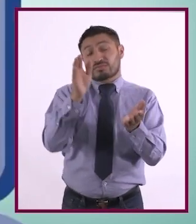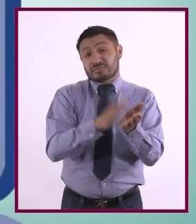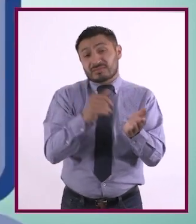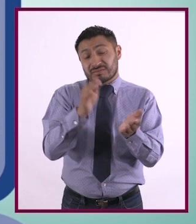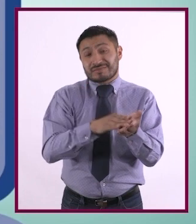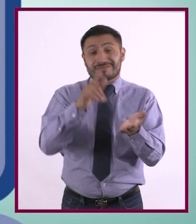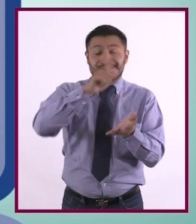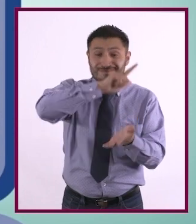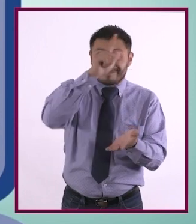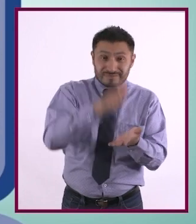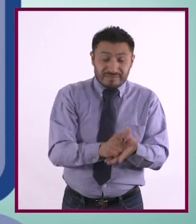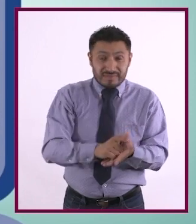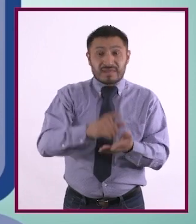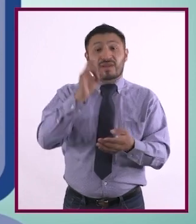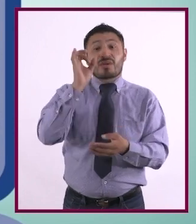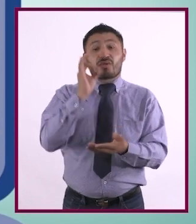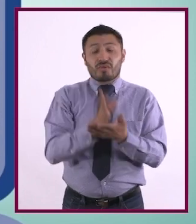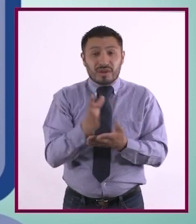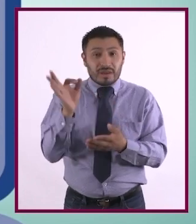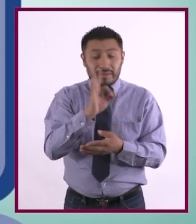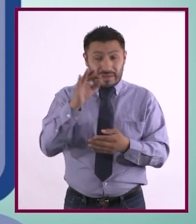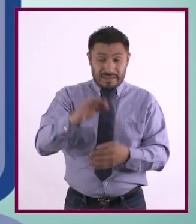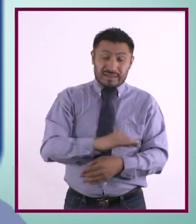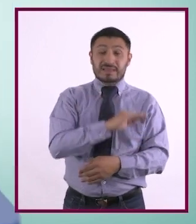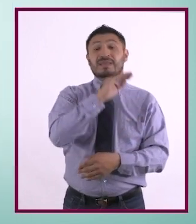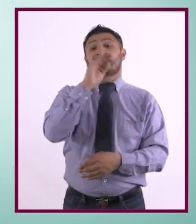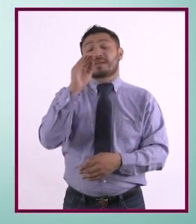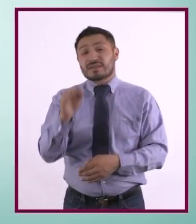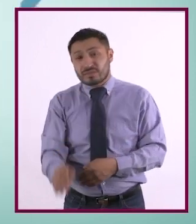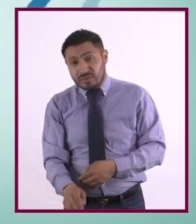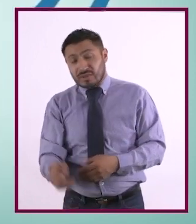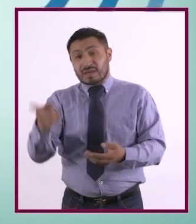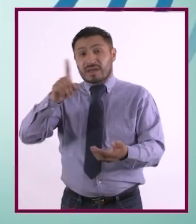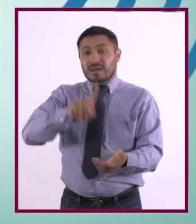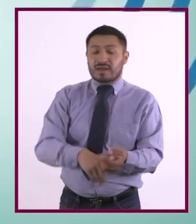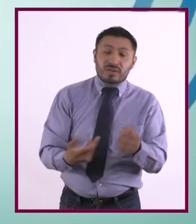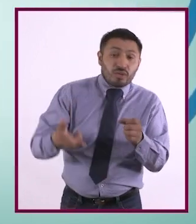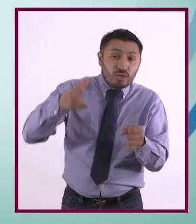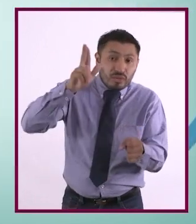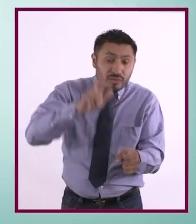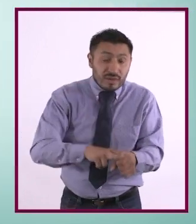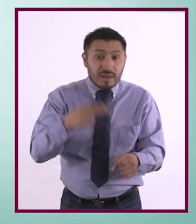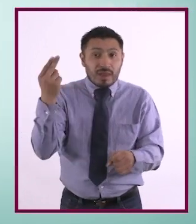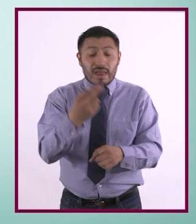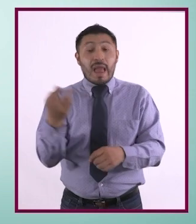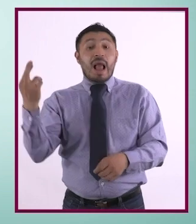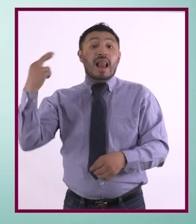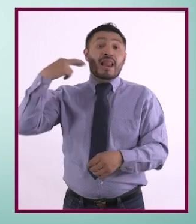la muerte sucede en una unidad de terapia intensiva y requiere de inmediato una